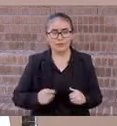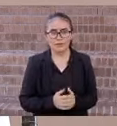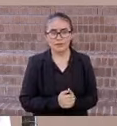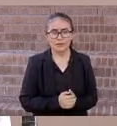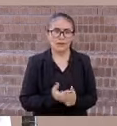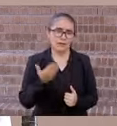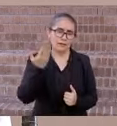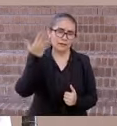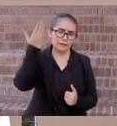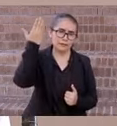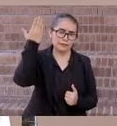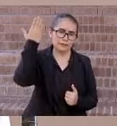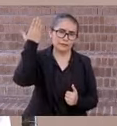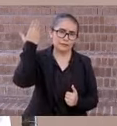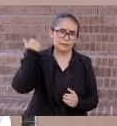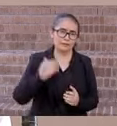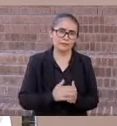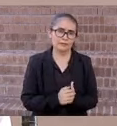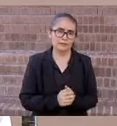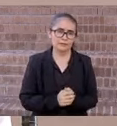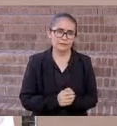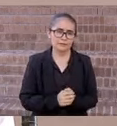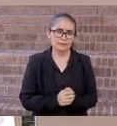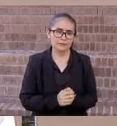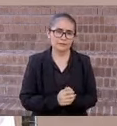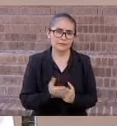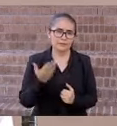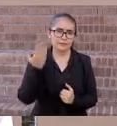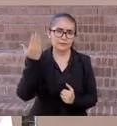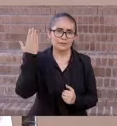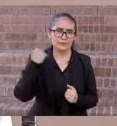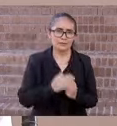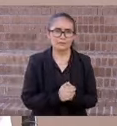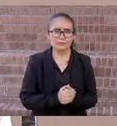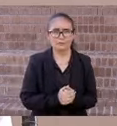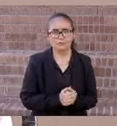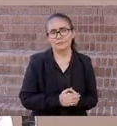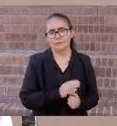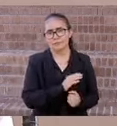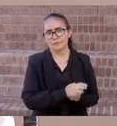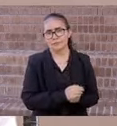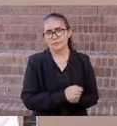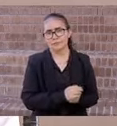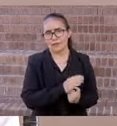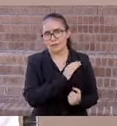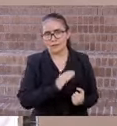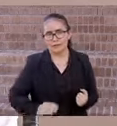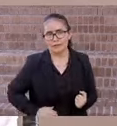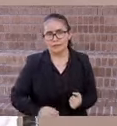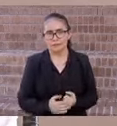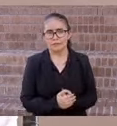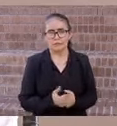cuando él se lanzó como candidato este